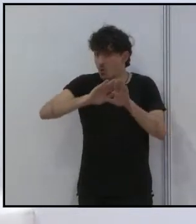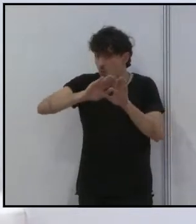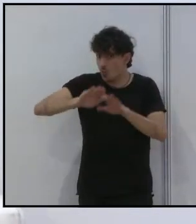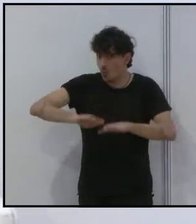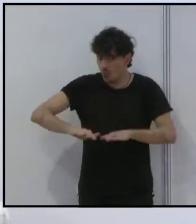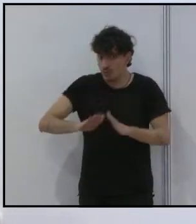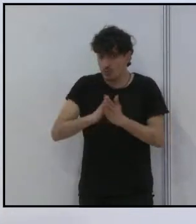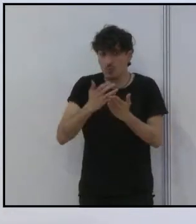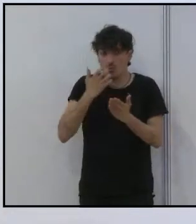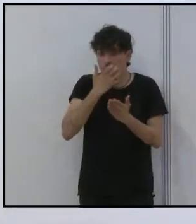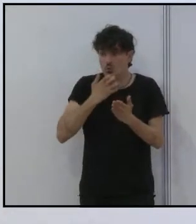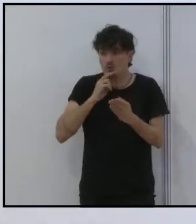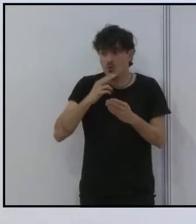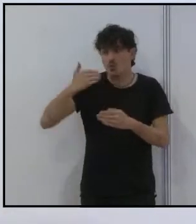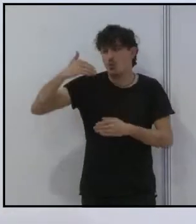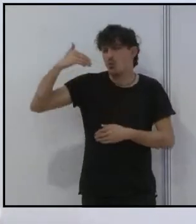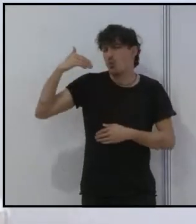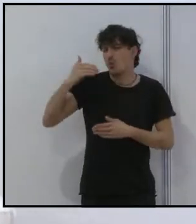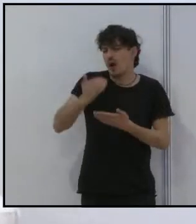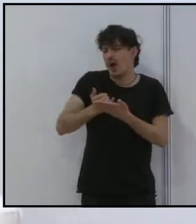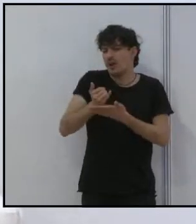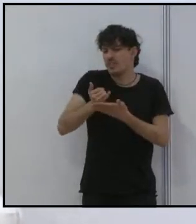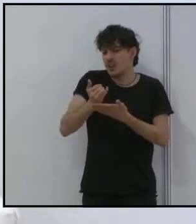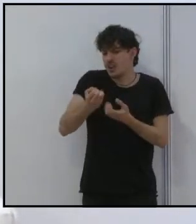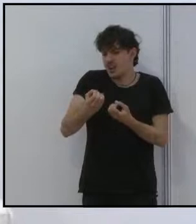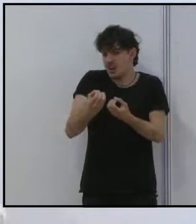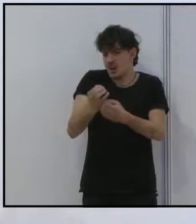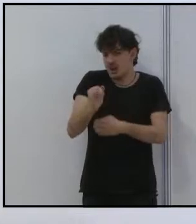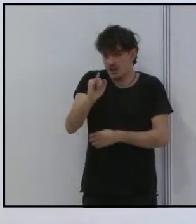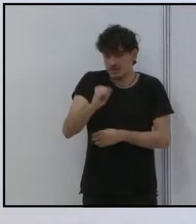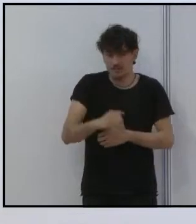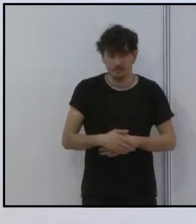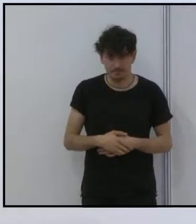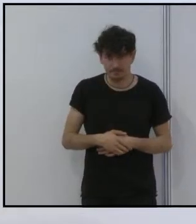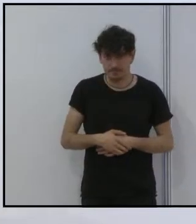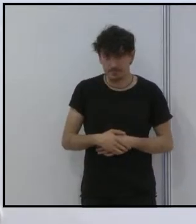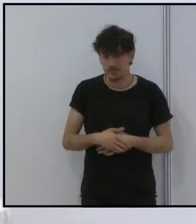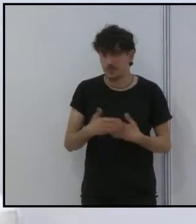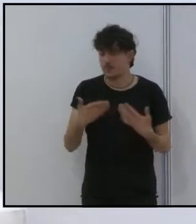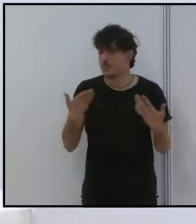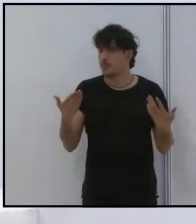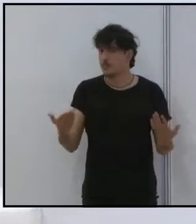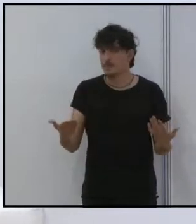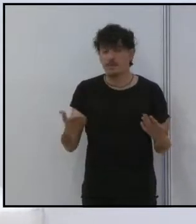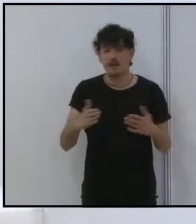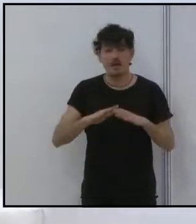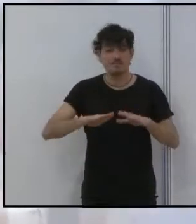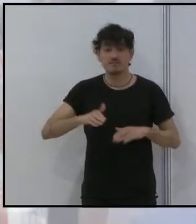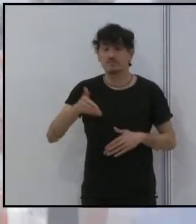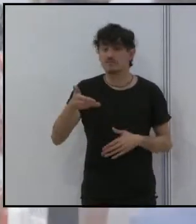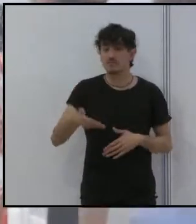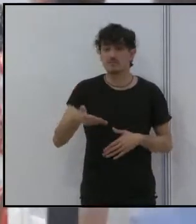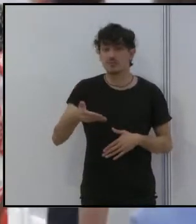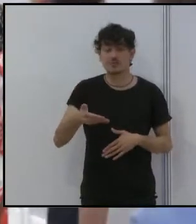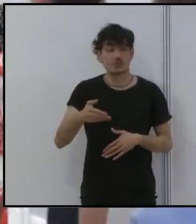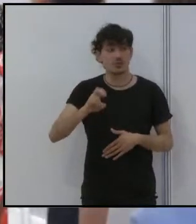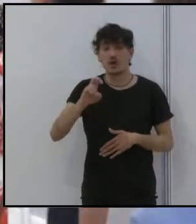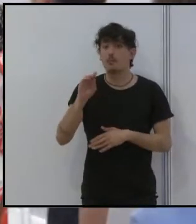jardín. Ausente pero presente con su obra, que eso es lo que importa al fin y al cabo, Liliana Colanzi,